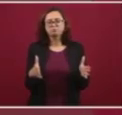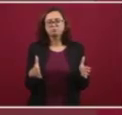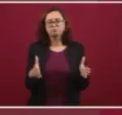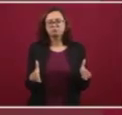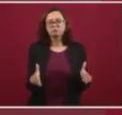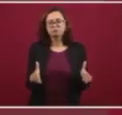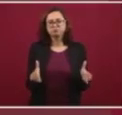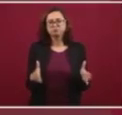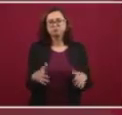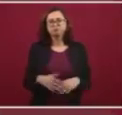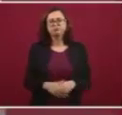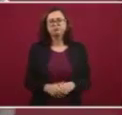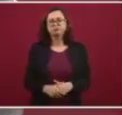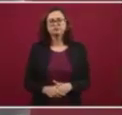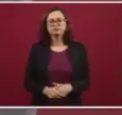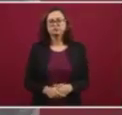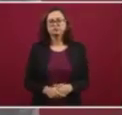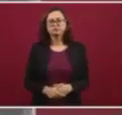decía